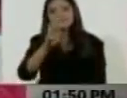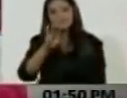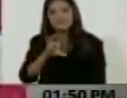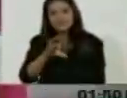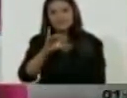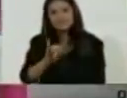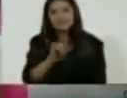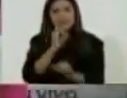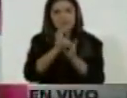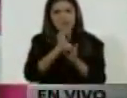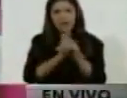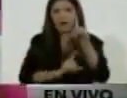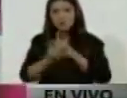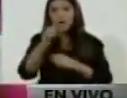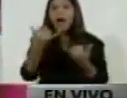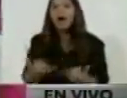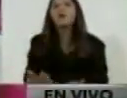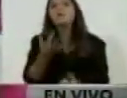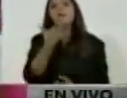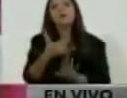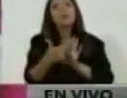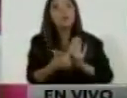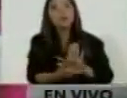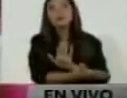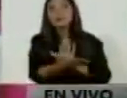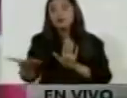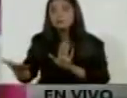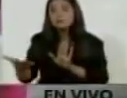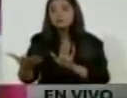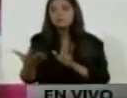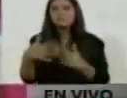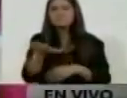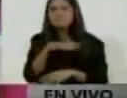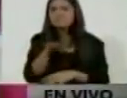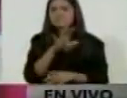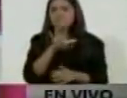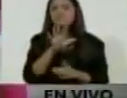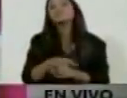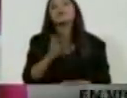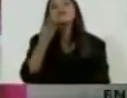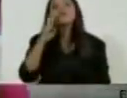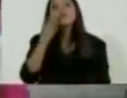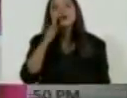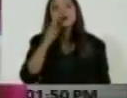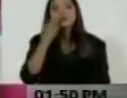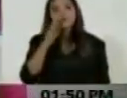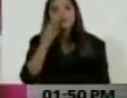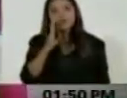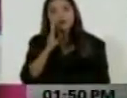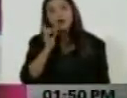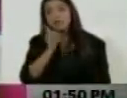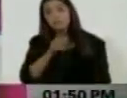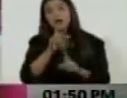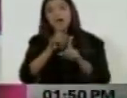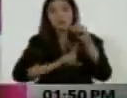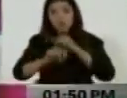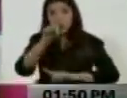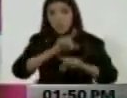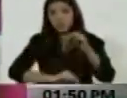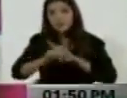sociales. Ahorita estamos, por ejemplo, transmitiendo en vivo y directo a través de Facebook Live, a través de Twitter,